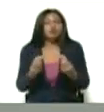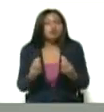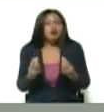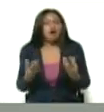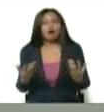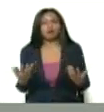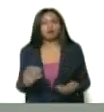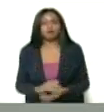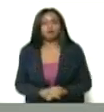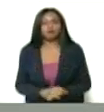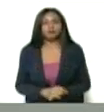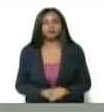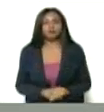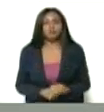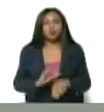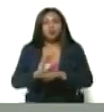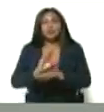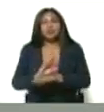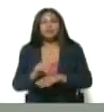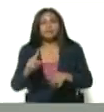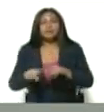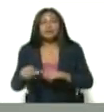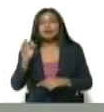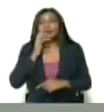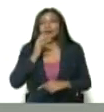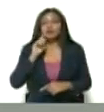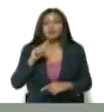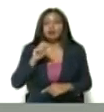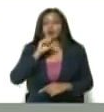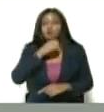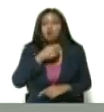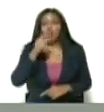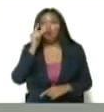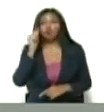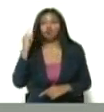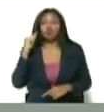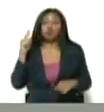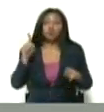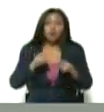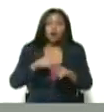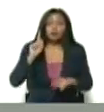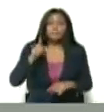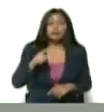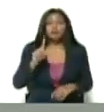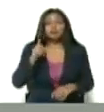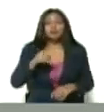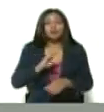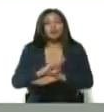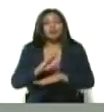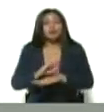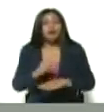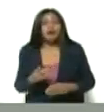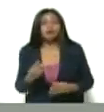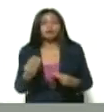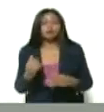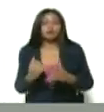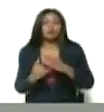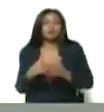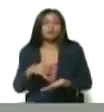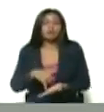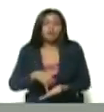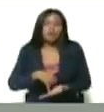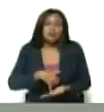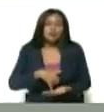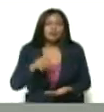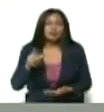niños y también en su condición de nietos de sus abuelos y sus abuelas, que son una población muy vulnerable. Entonces no